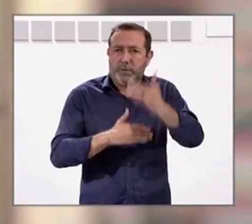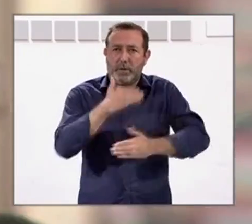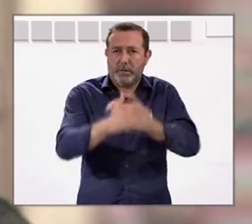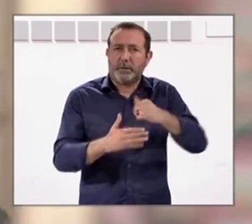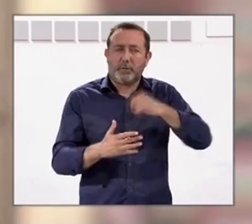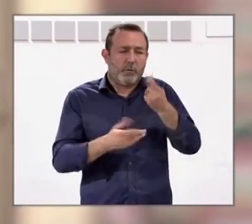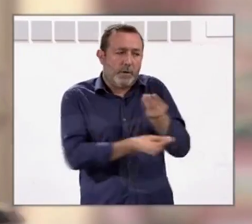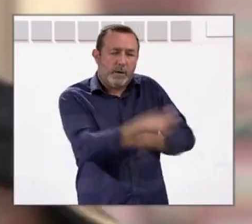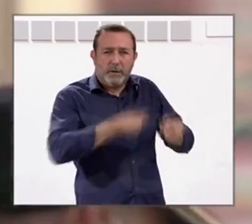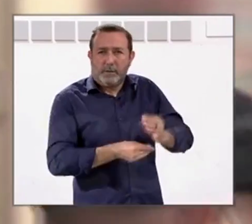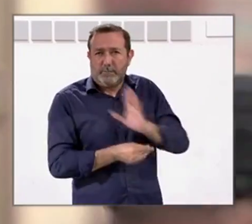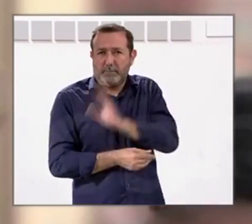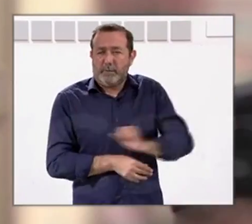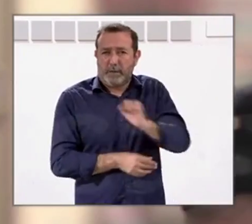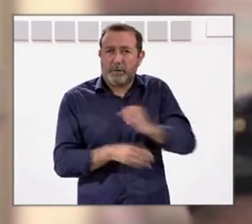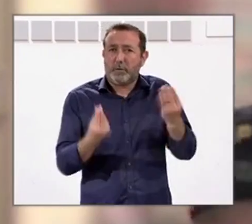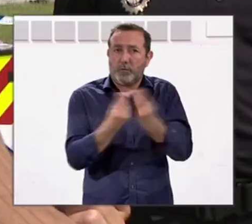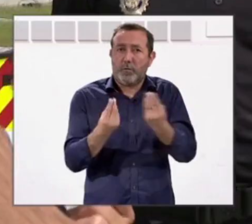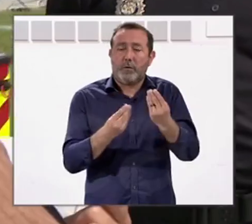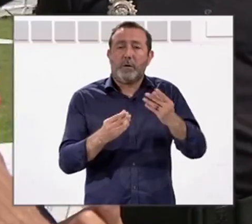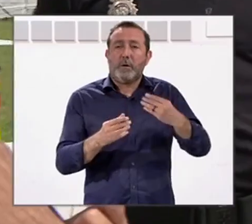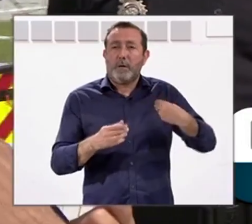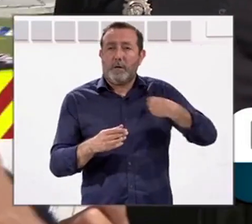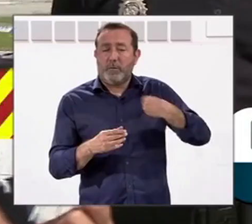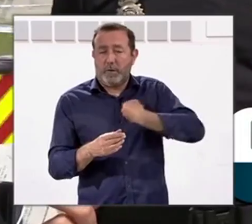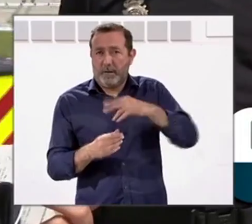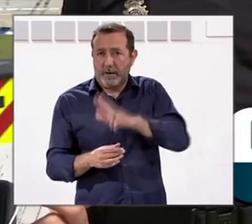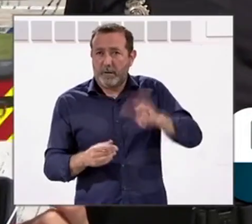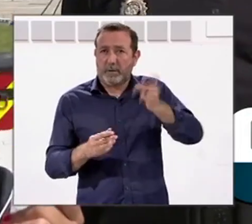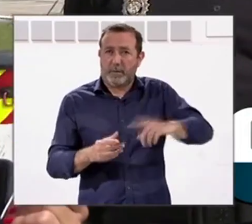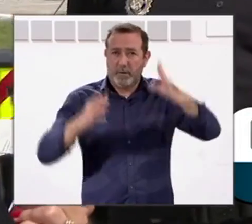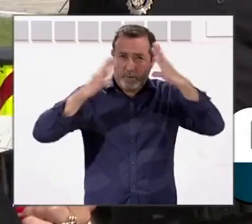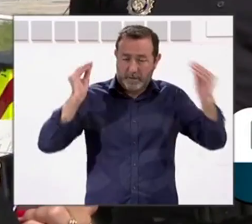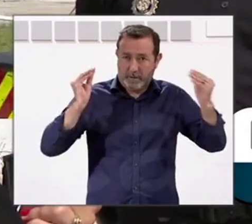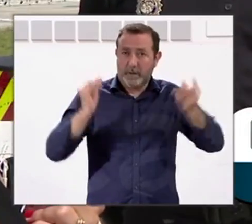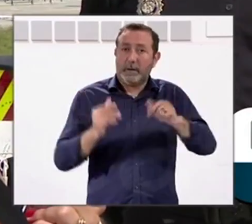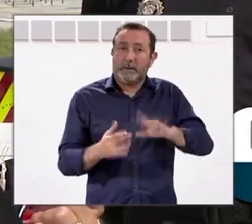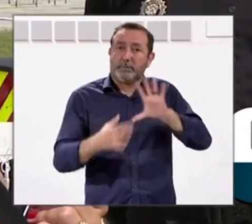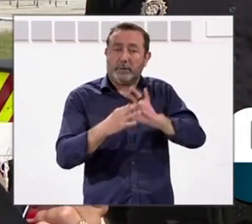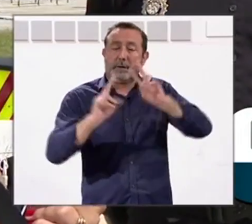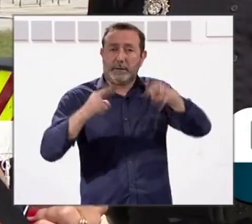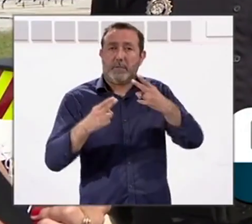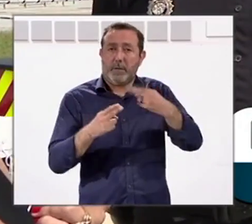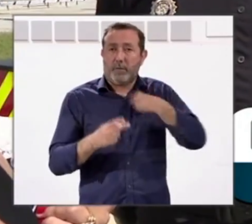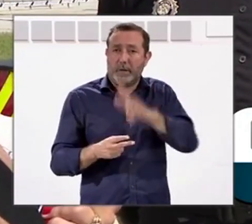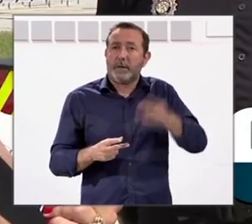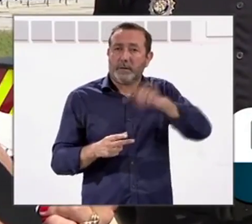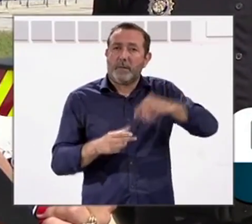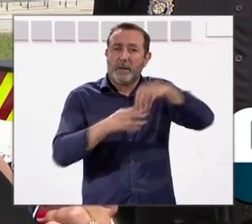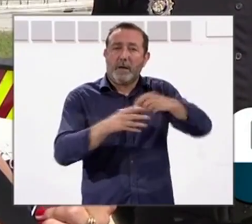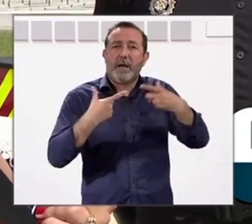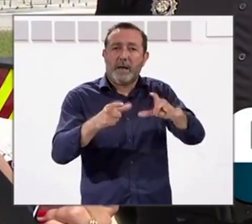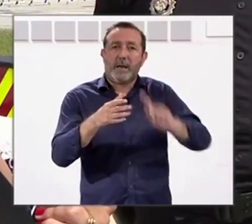magnífica colaboración, no solo con fuerzas y cuerpos de seguridad de Estado, en este caso Policía Nacional, sino incluso del mismo área de innovación